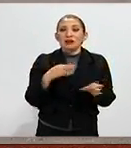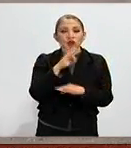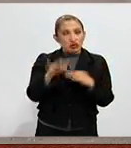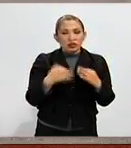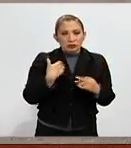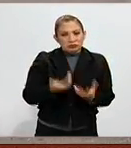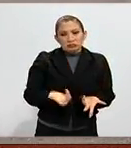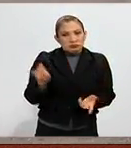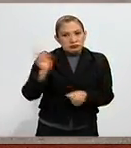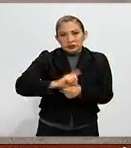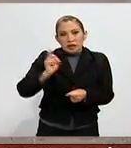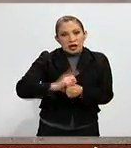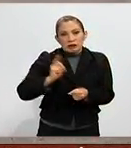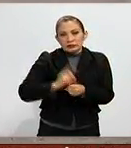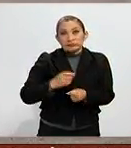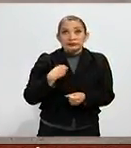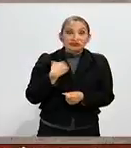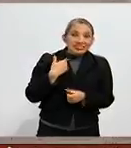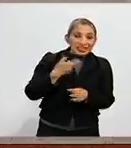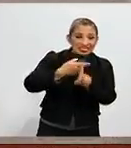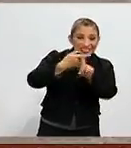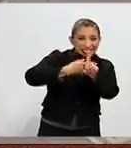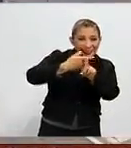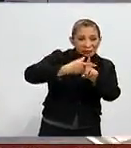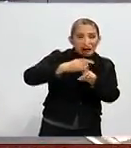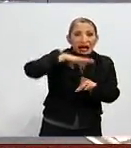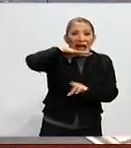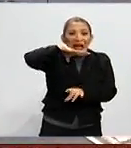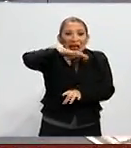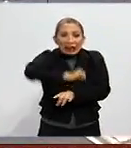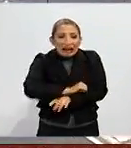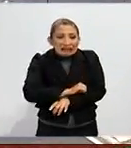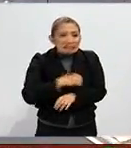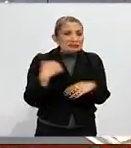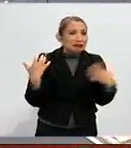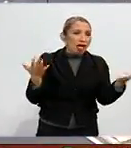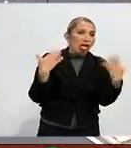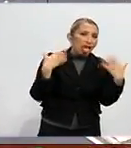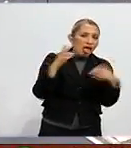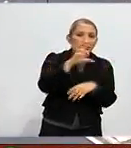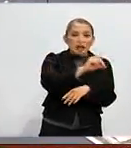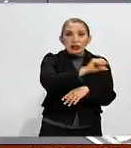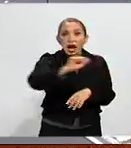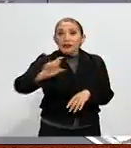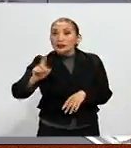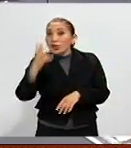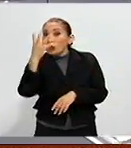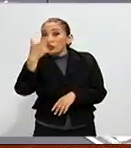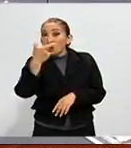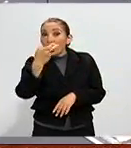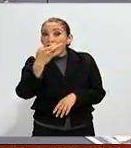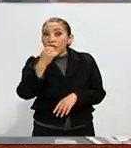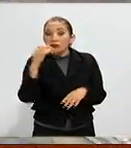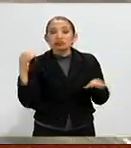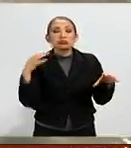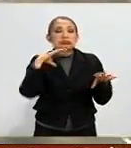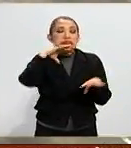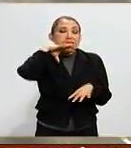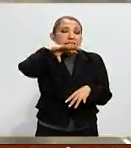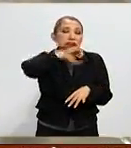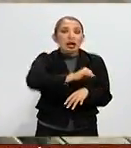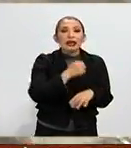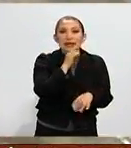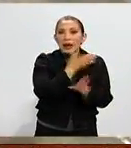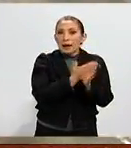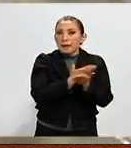vivimos a diario, temperaturas muy altas, estamos hablando de 30 hasta 34 grados centígrados, y